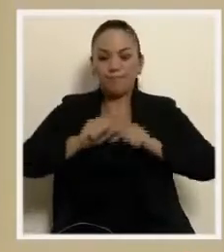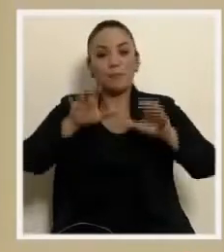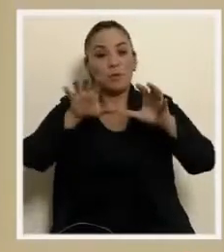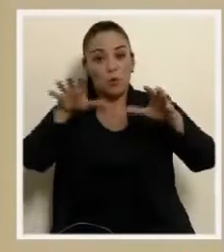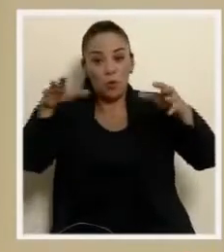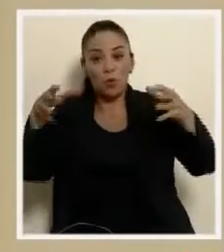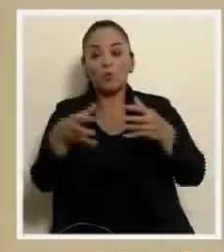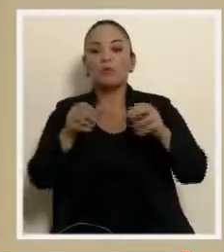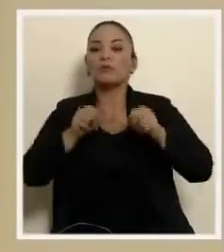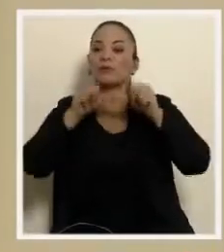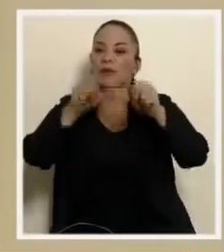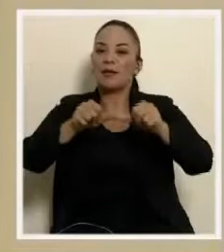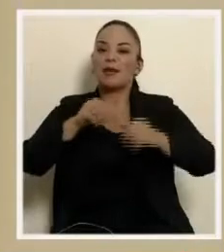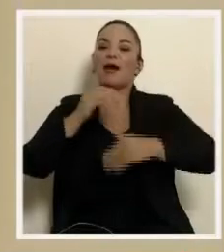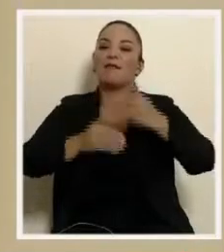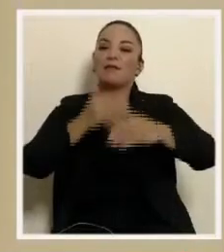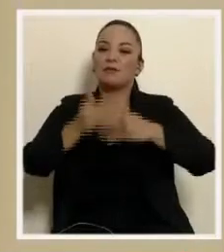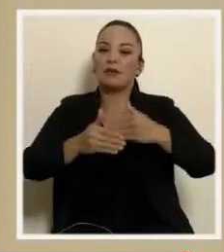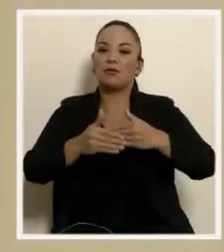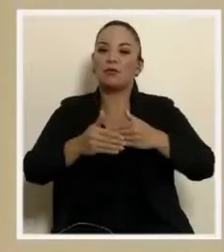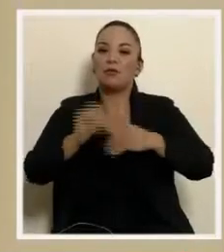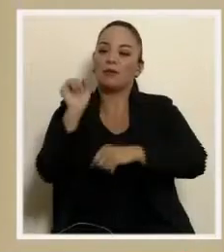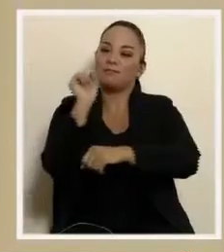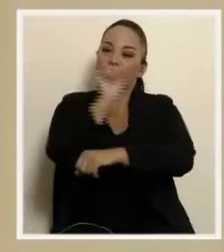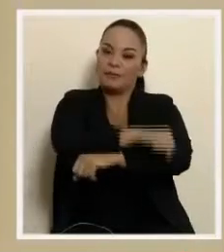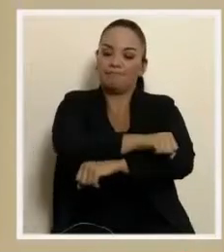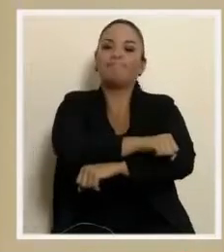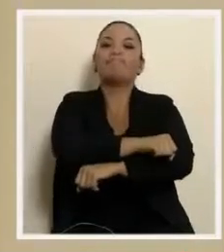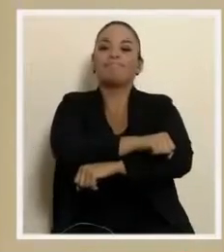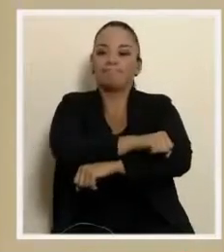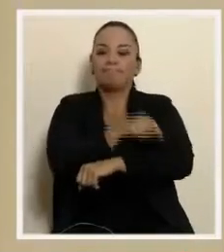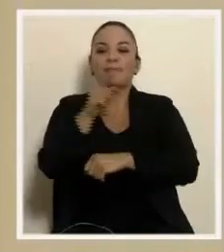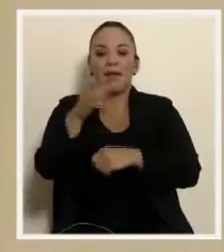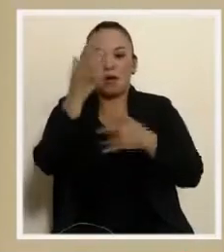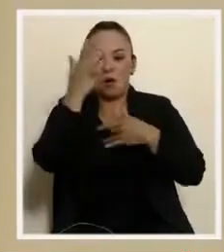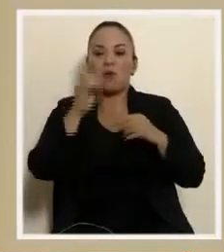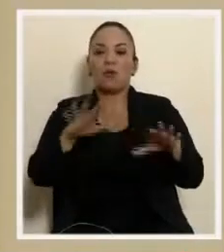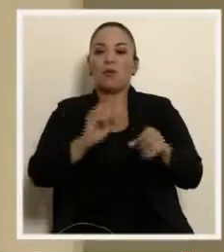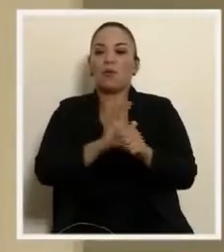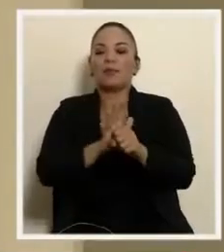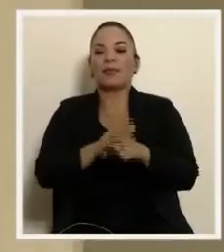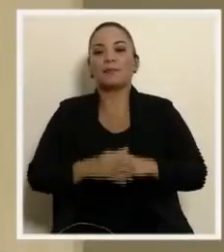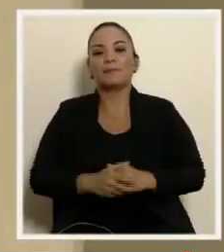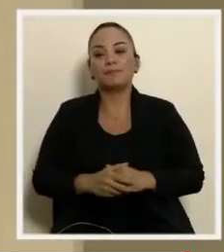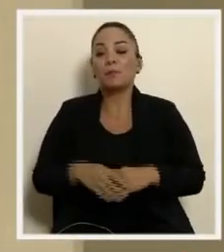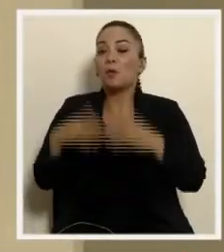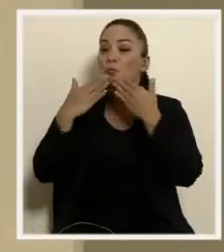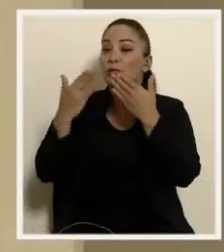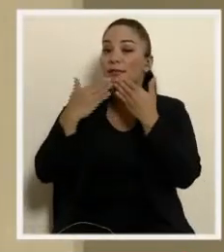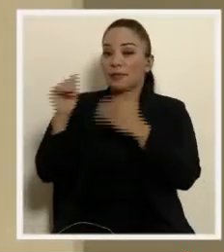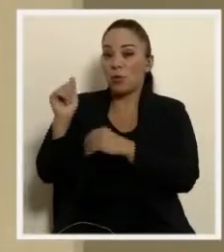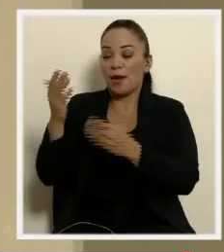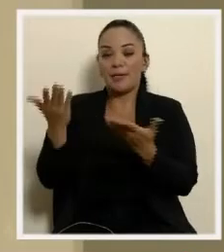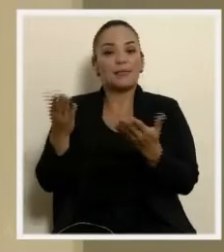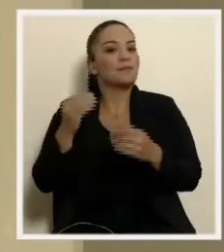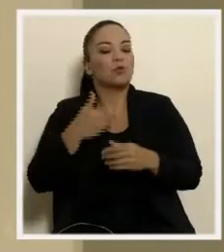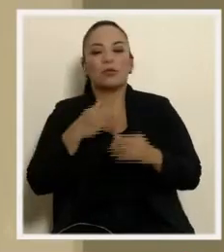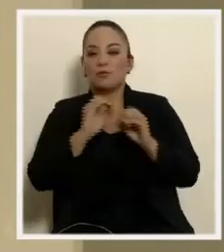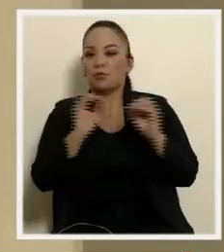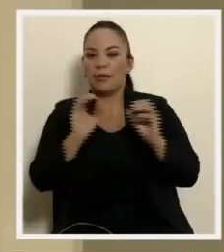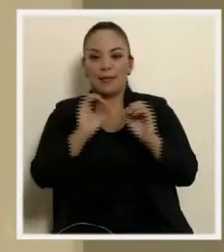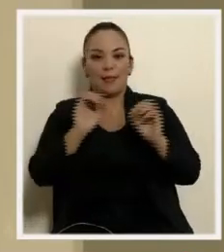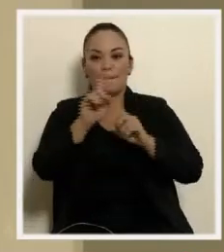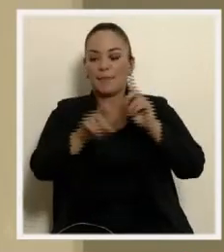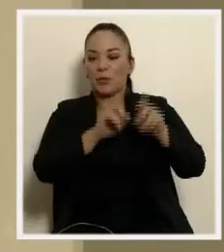juntos seguir avanzando para ganarle esta batalla a la COVID-19. Bien, muchísimas gracias, don Alex. No contamos con más